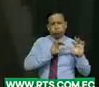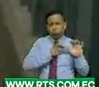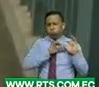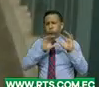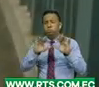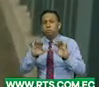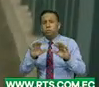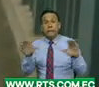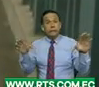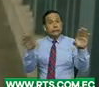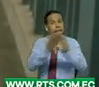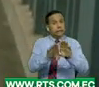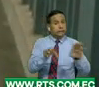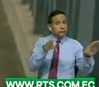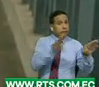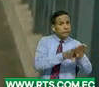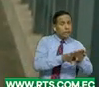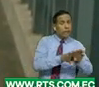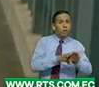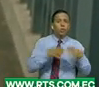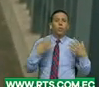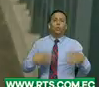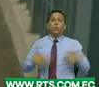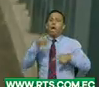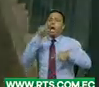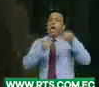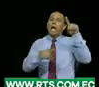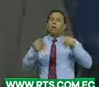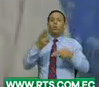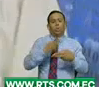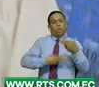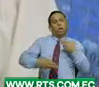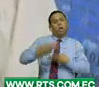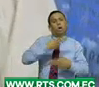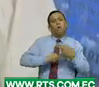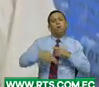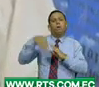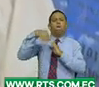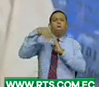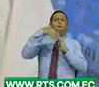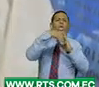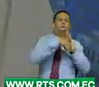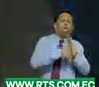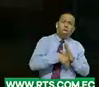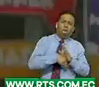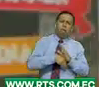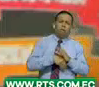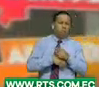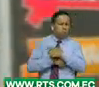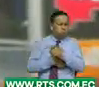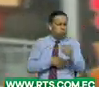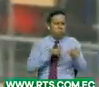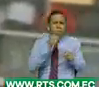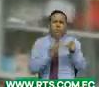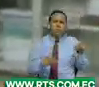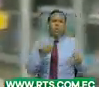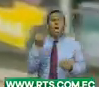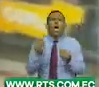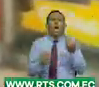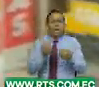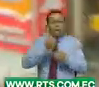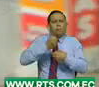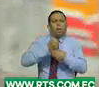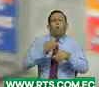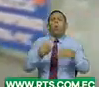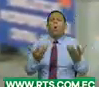ubicados en los alrededores de las instituciones educativas como sobreviven sus dueños los detalles de esta información